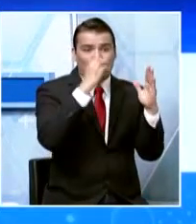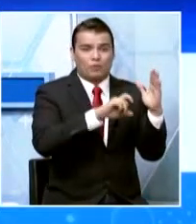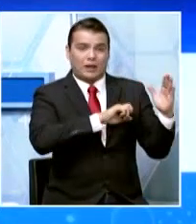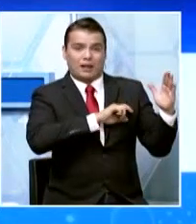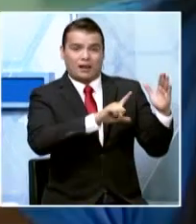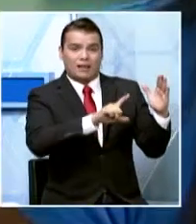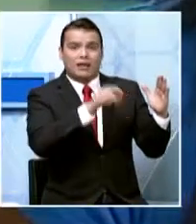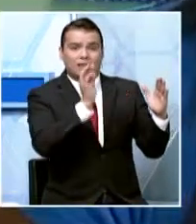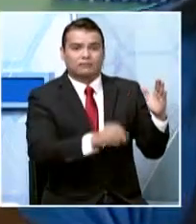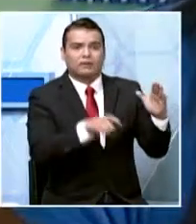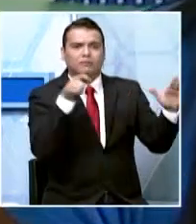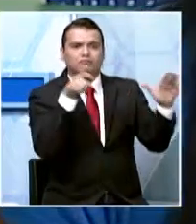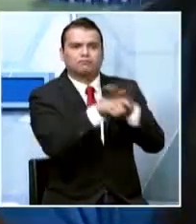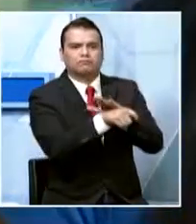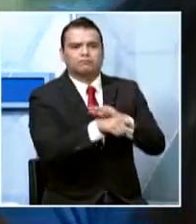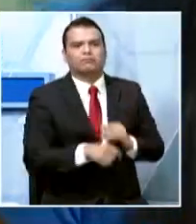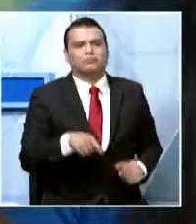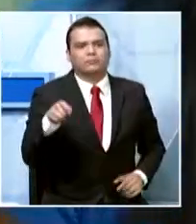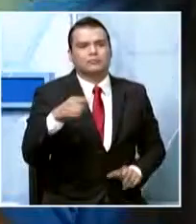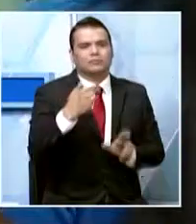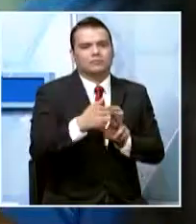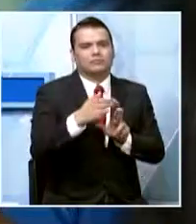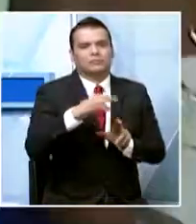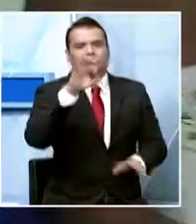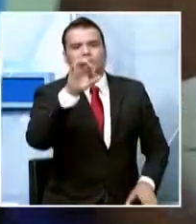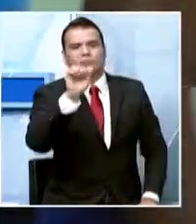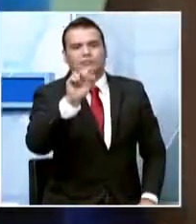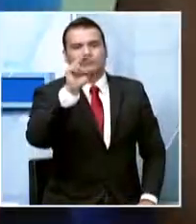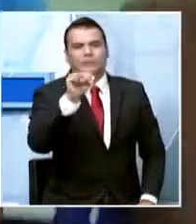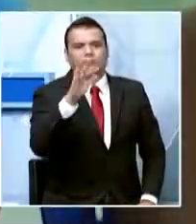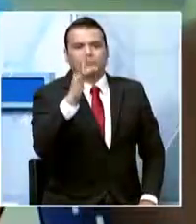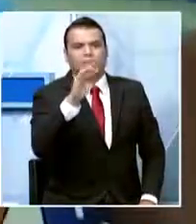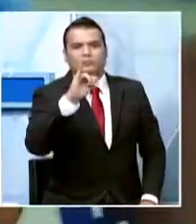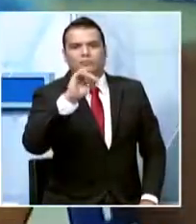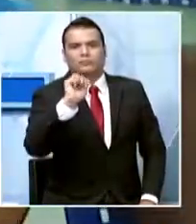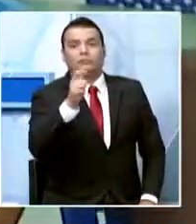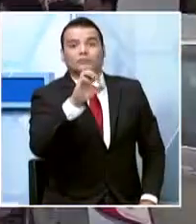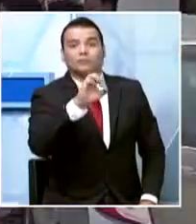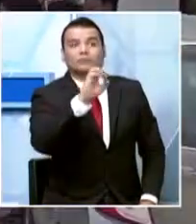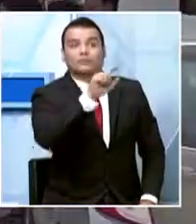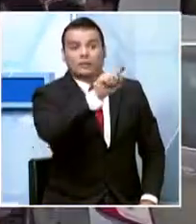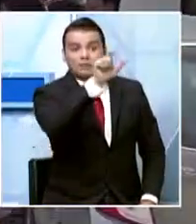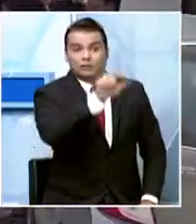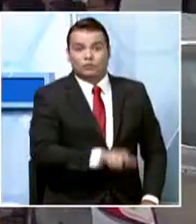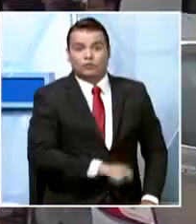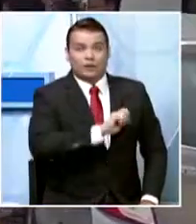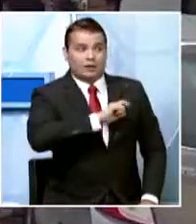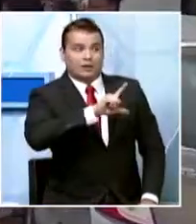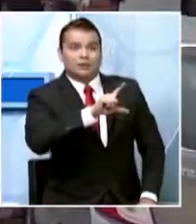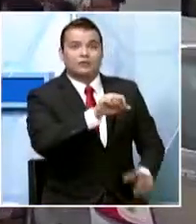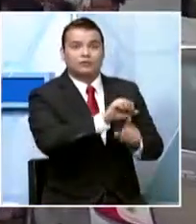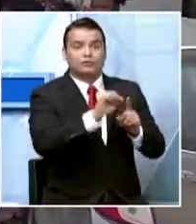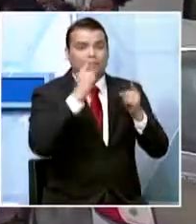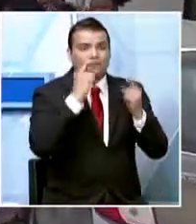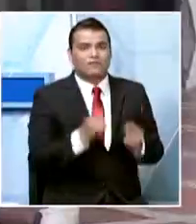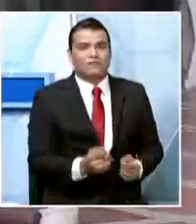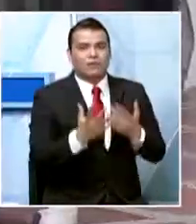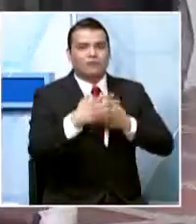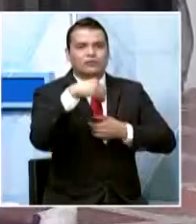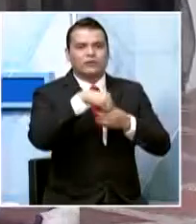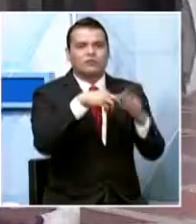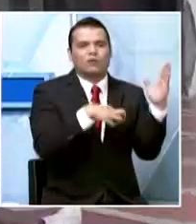atraco. Santiago Andrés Cárcamo Gelbes, de 21 años, era un reconocido líder social, además de recreador y bailarín del barrio Potrero